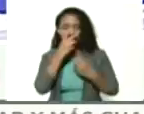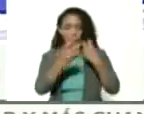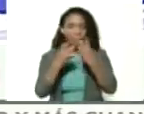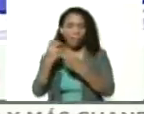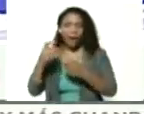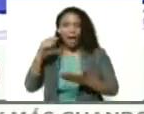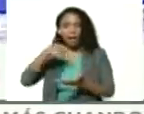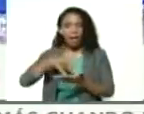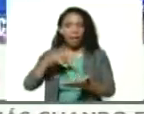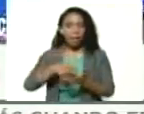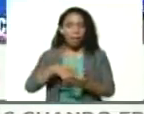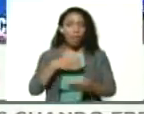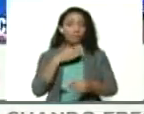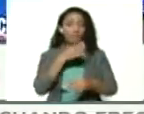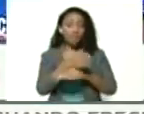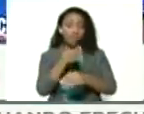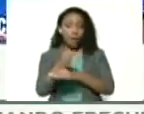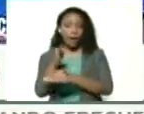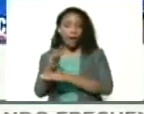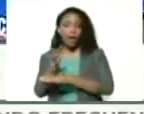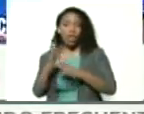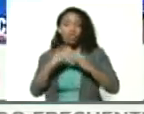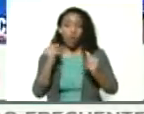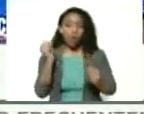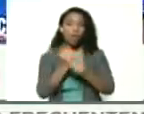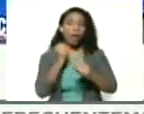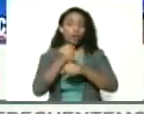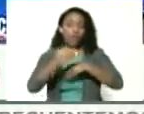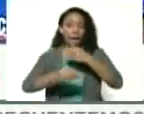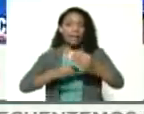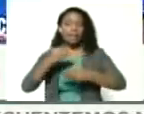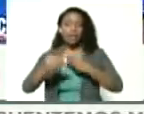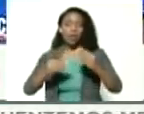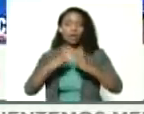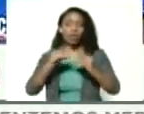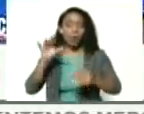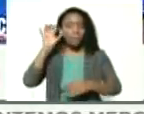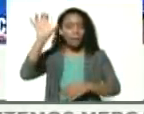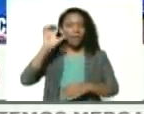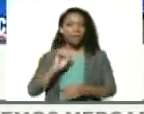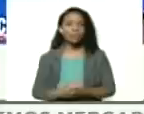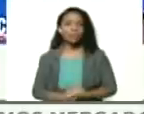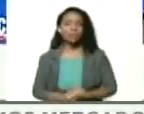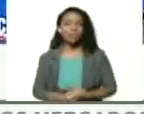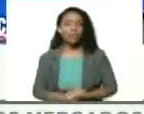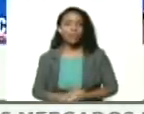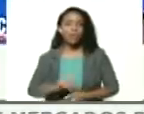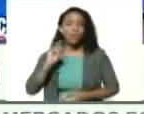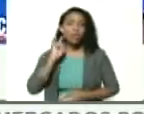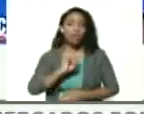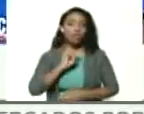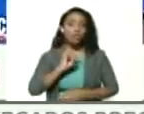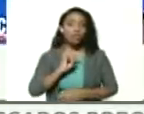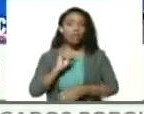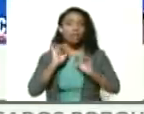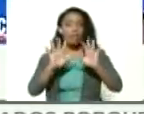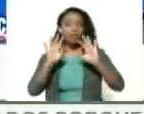Carabobo. Todas las obras, se están haciendo obras en todo el país. El lunes 19 de